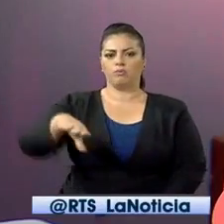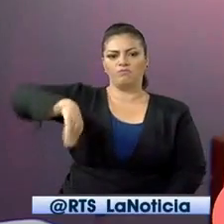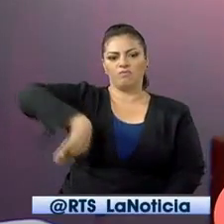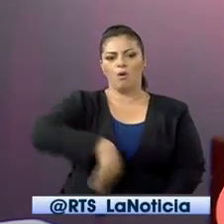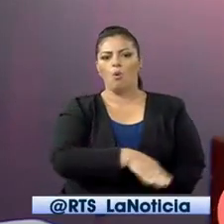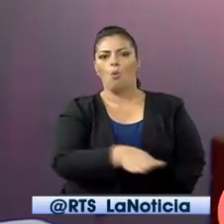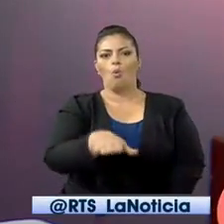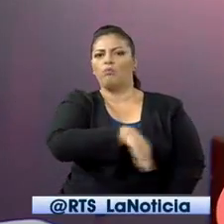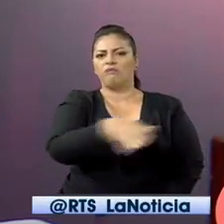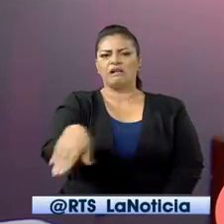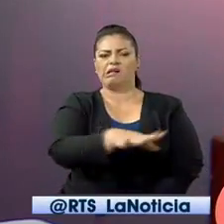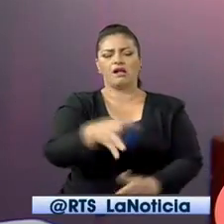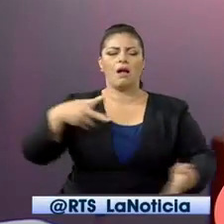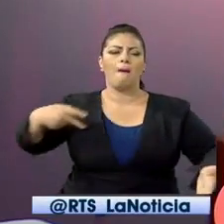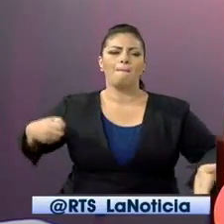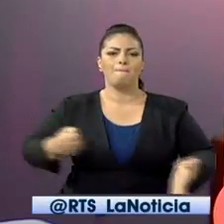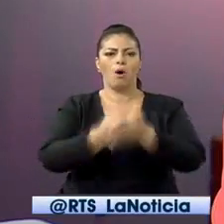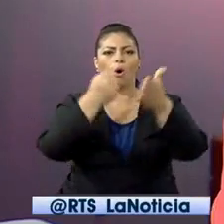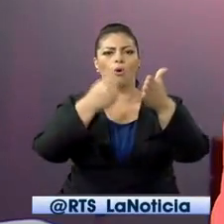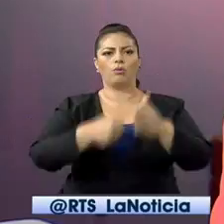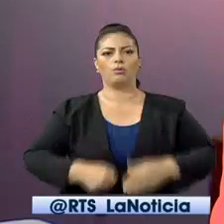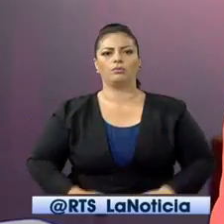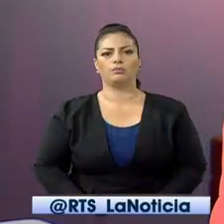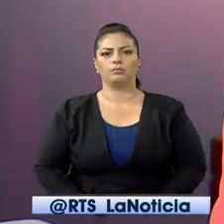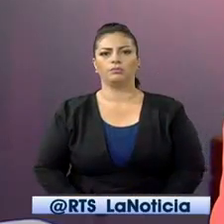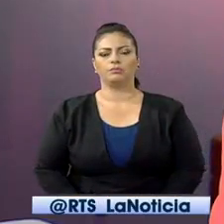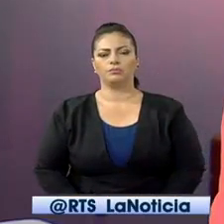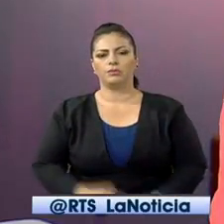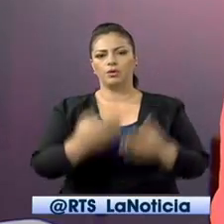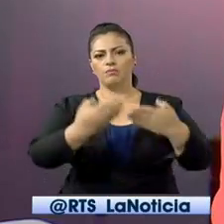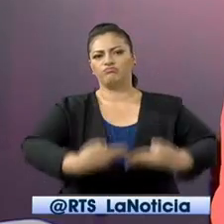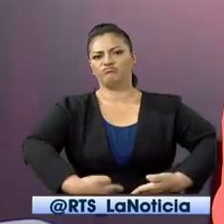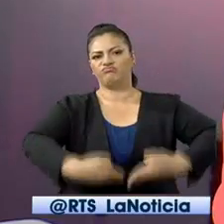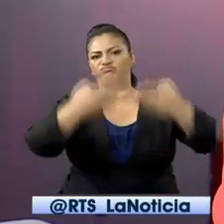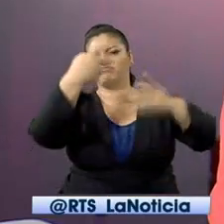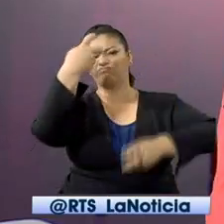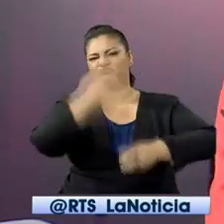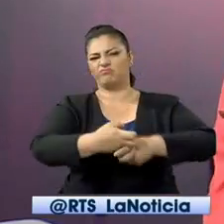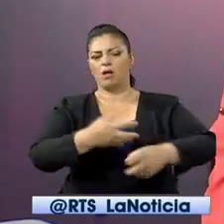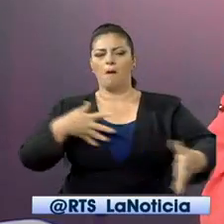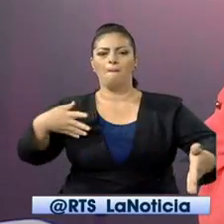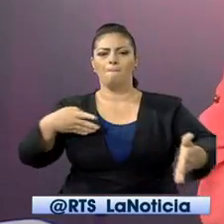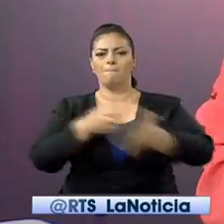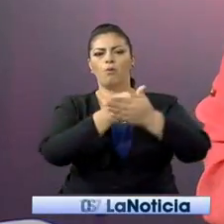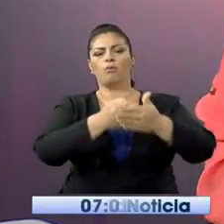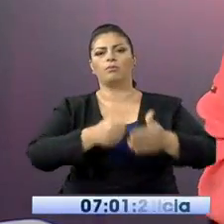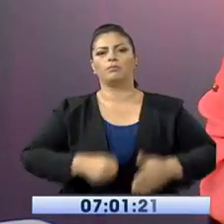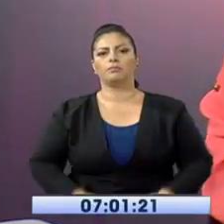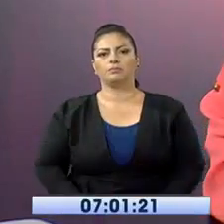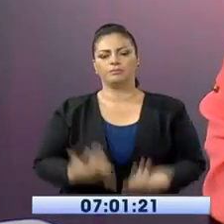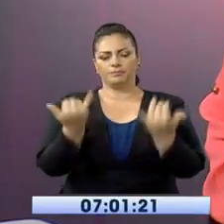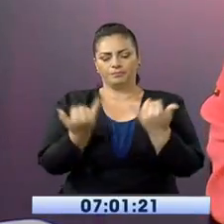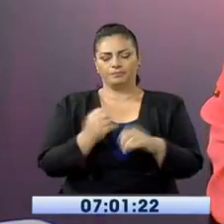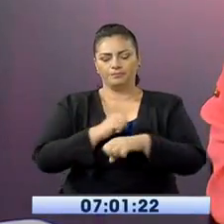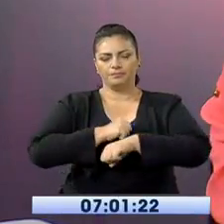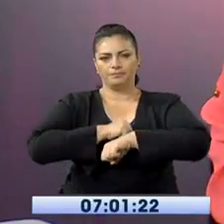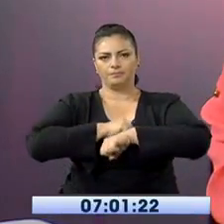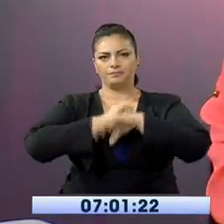terminó estrellándose contra una estructura metálica. El accidente se registró en horas de la madrugada.